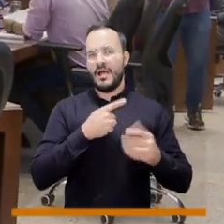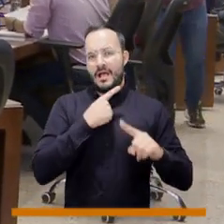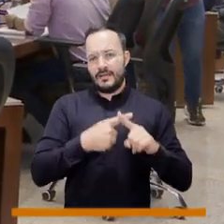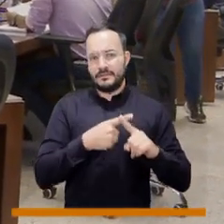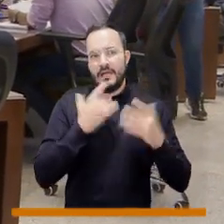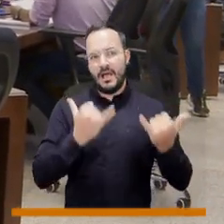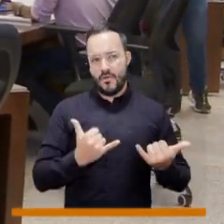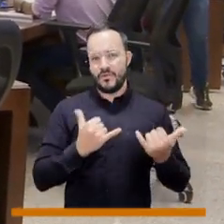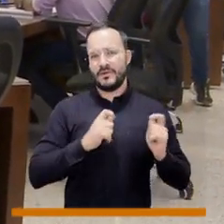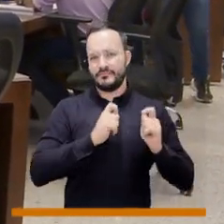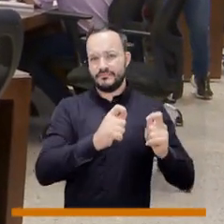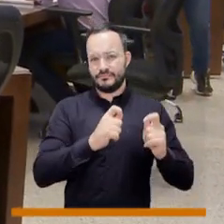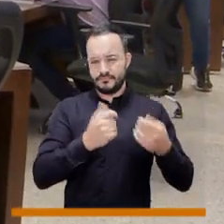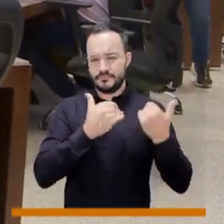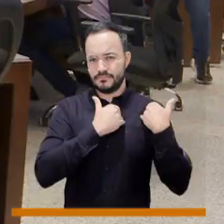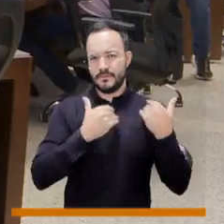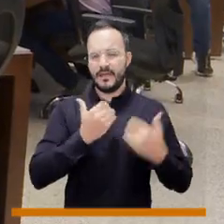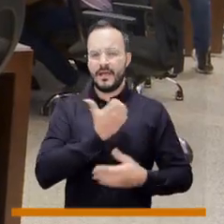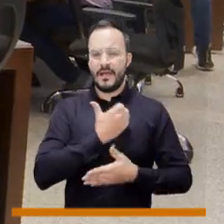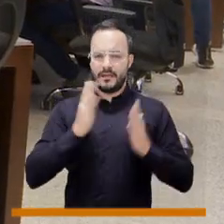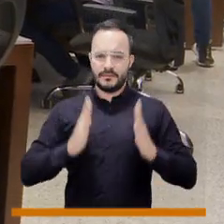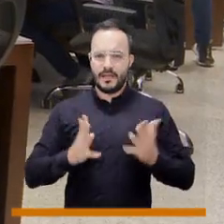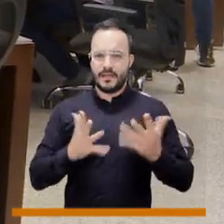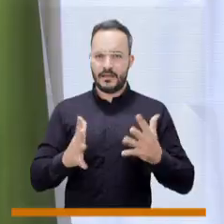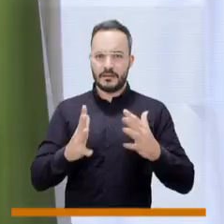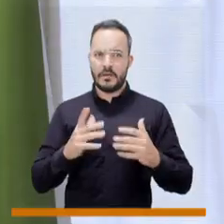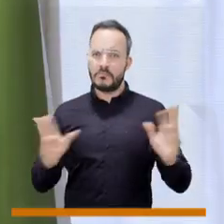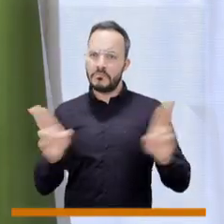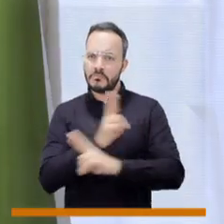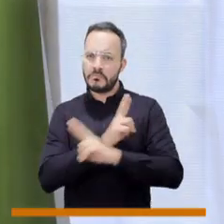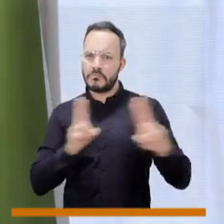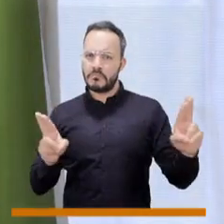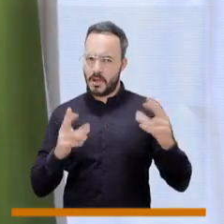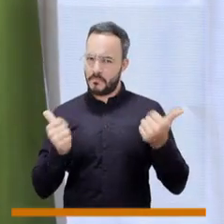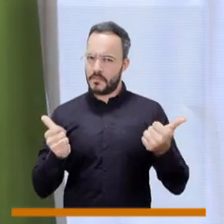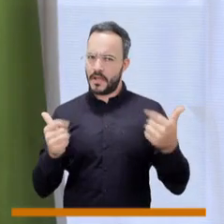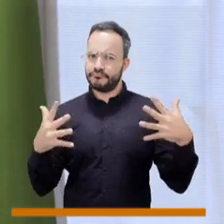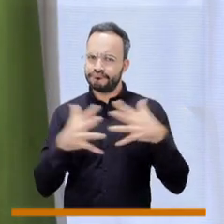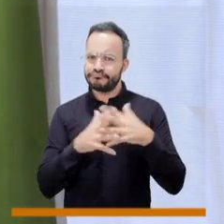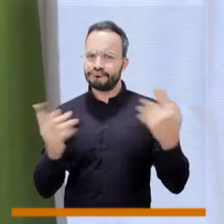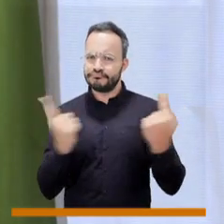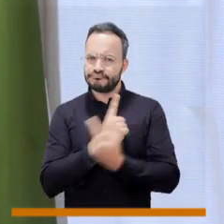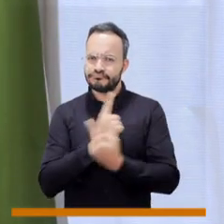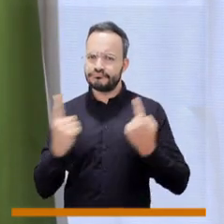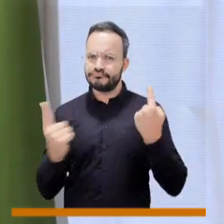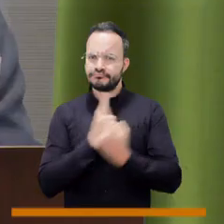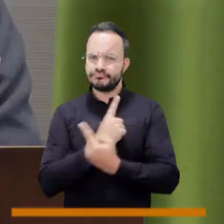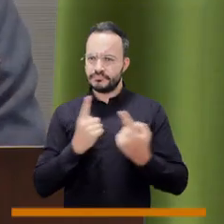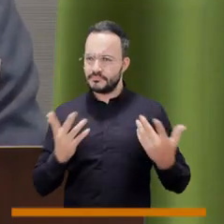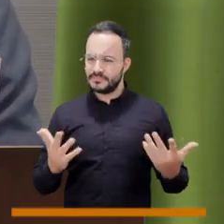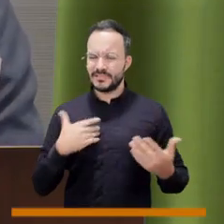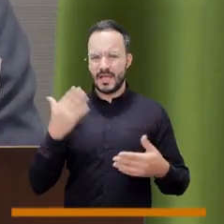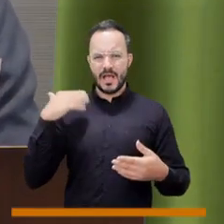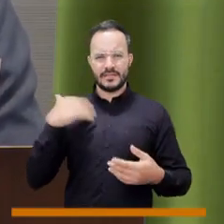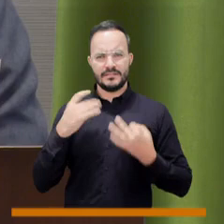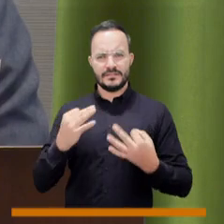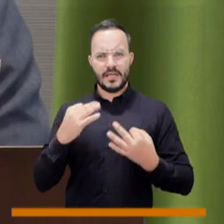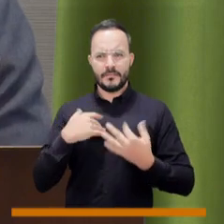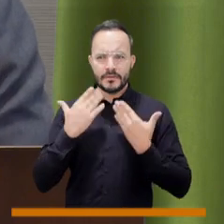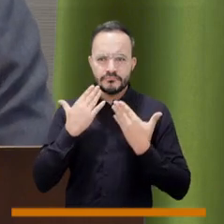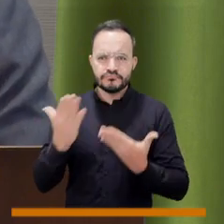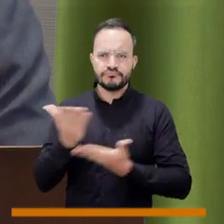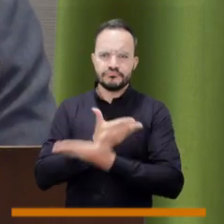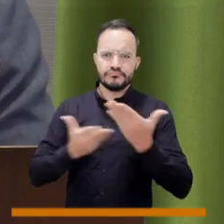hoy alcalde encargado de la ciudad, Óscar Hurtado, han tenido una relación muchísimo más cercana porque, digamos, es el que le había puesto la cara a